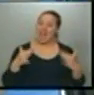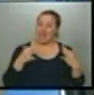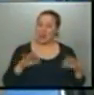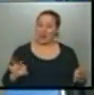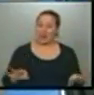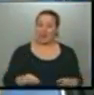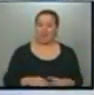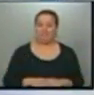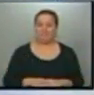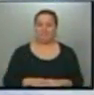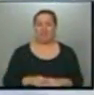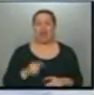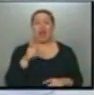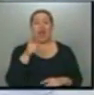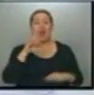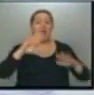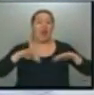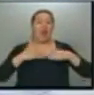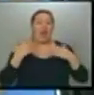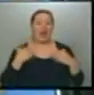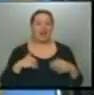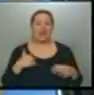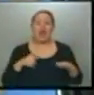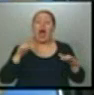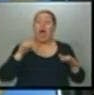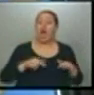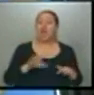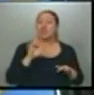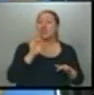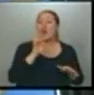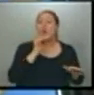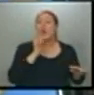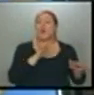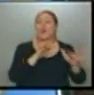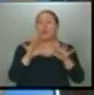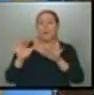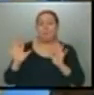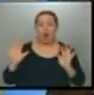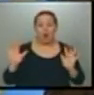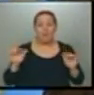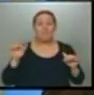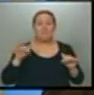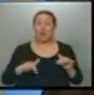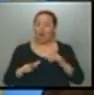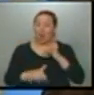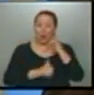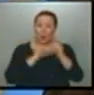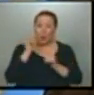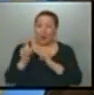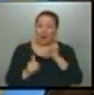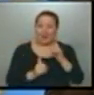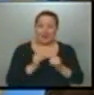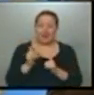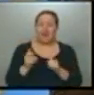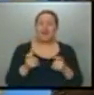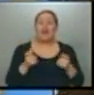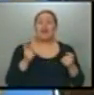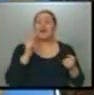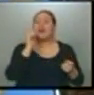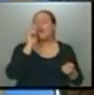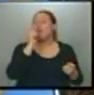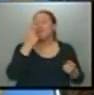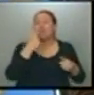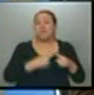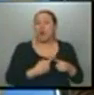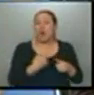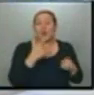ver, está viendo Argentina. Por ahora es una versión, ¿no? Es increíble porque este culebrón que les voy a contar está armado sobre una versión porque